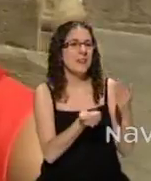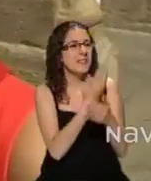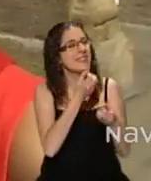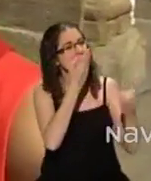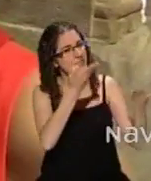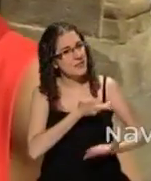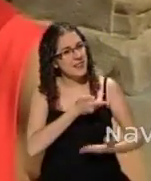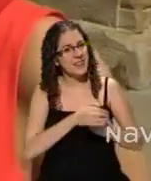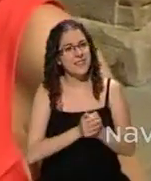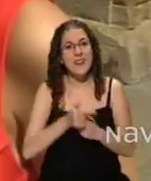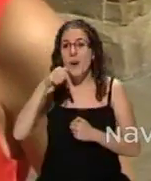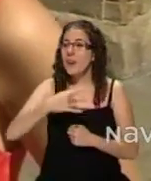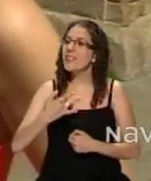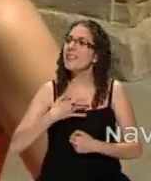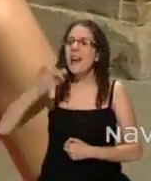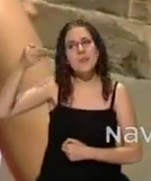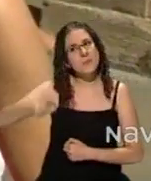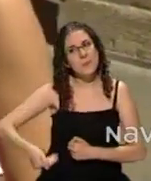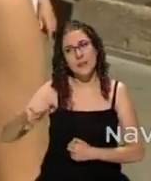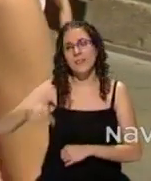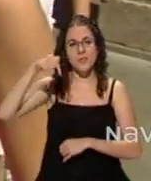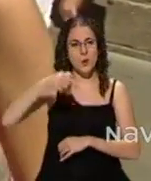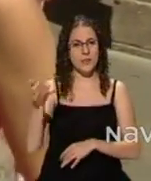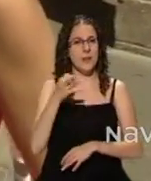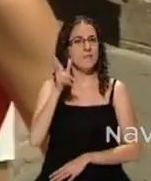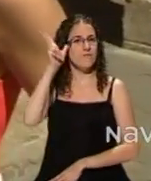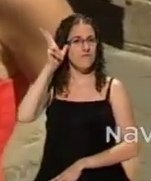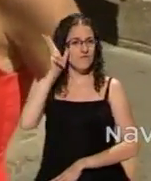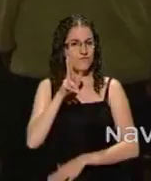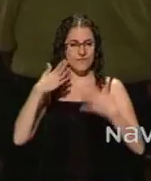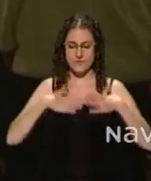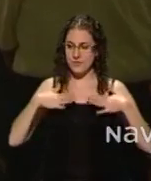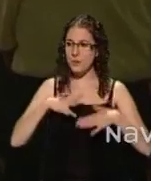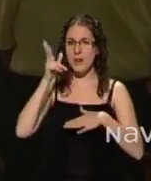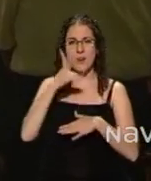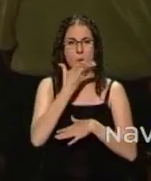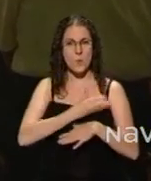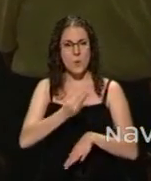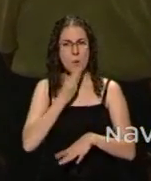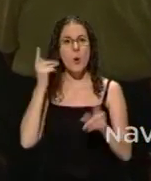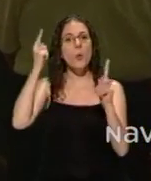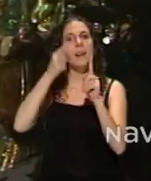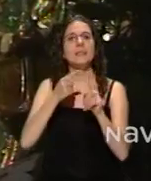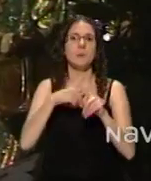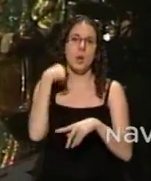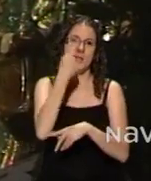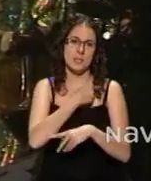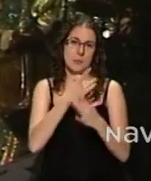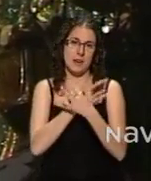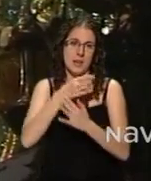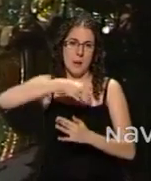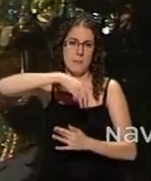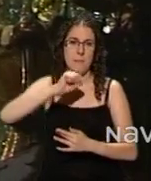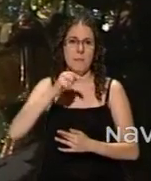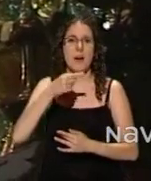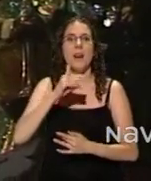todos. Hoy es día grande, hoy hay que ponerse de etiqueta, hay que ponerse guapos para honrar a la Magdalena, ya que las fiestas